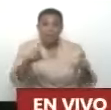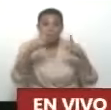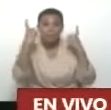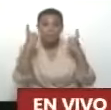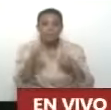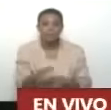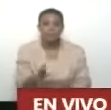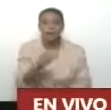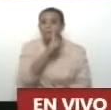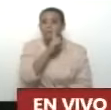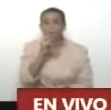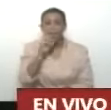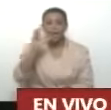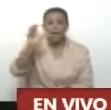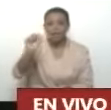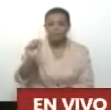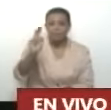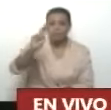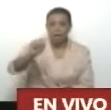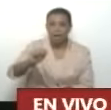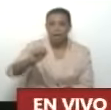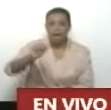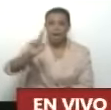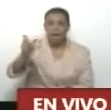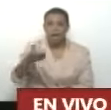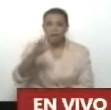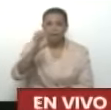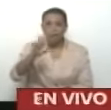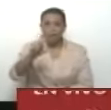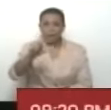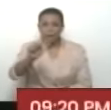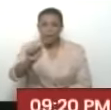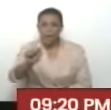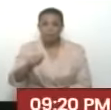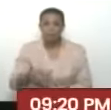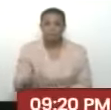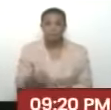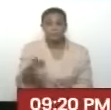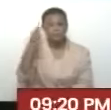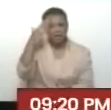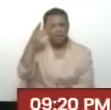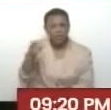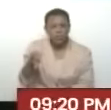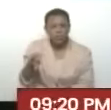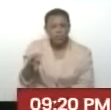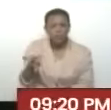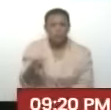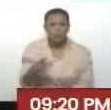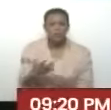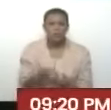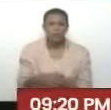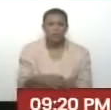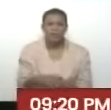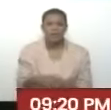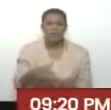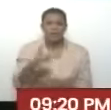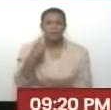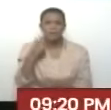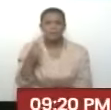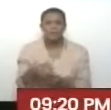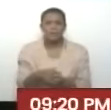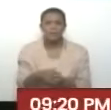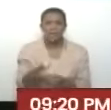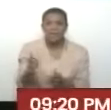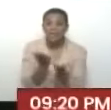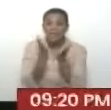Ángela Daniela Yarce Válido. ¿Ah? Me interesa mucho saber de dónde vienen estos apellidos. Ángela Daniela,